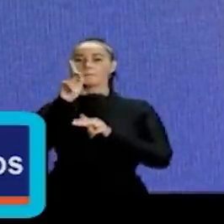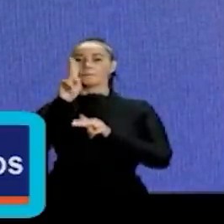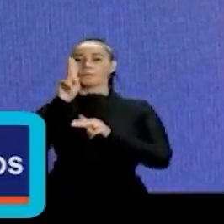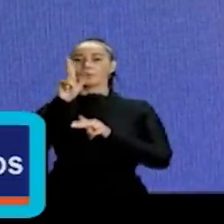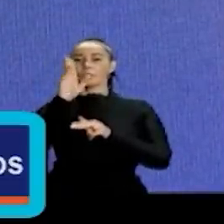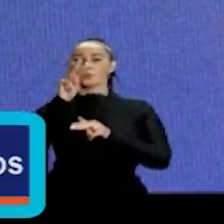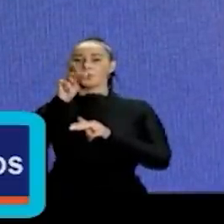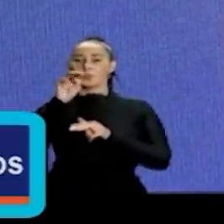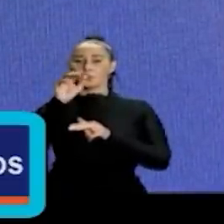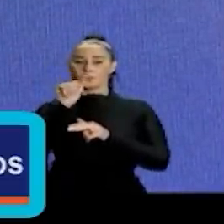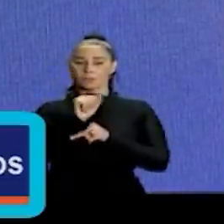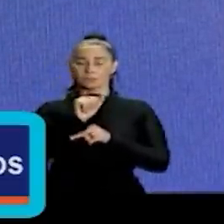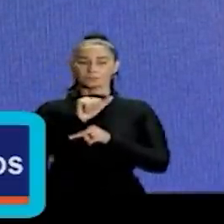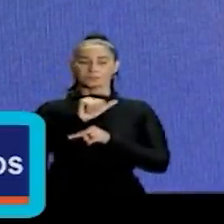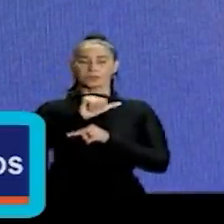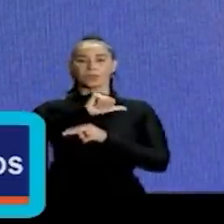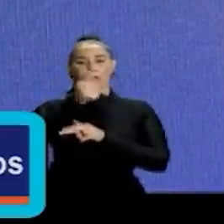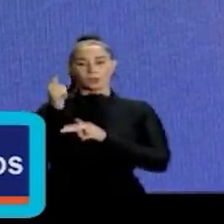el otro,